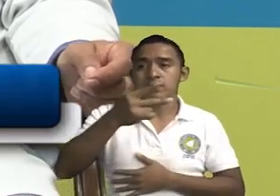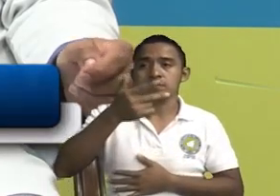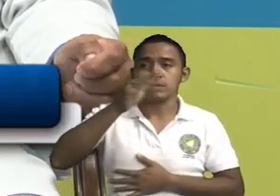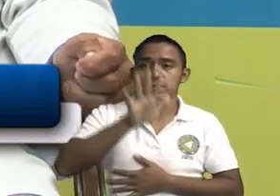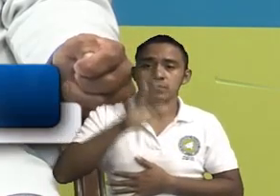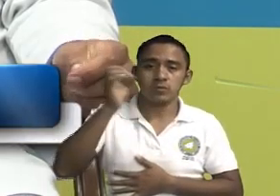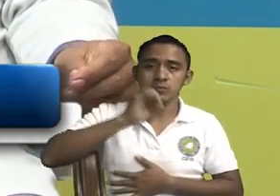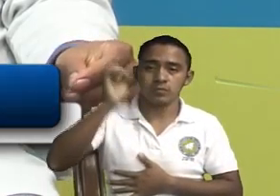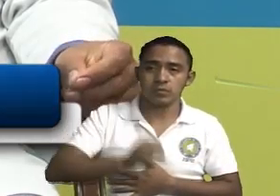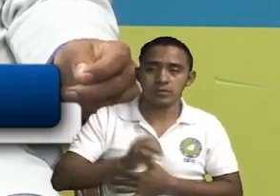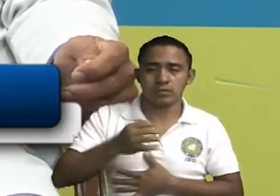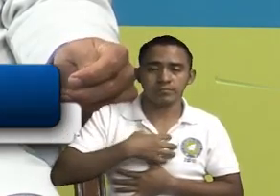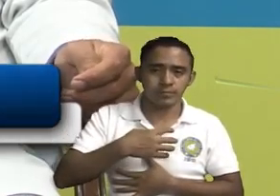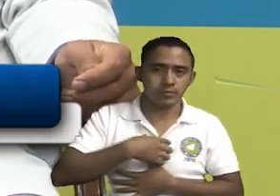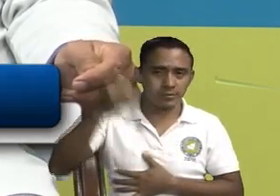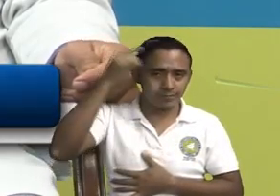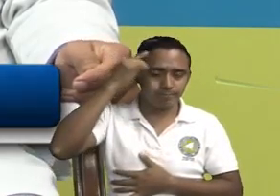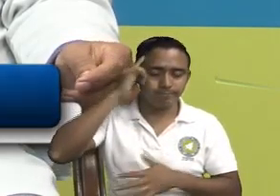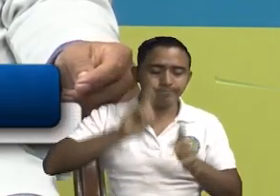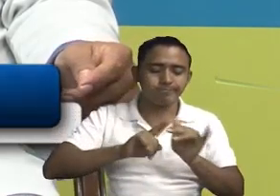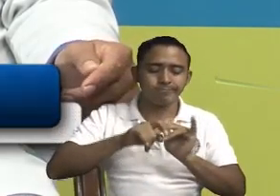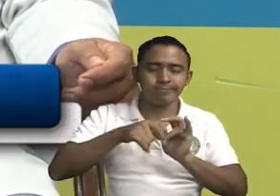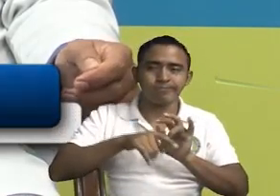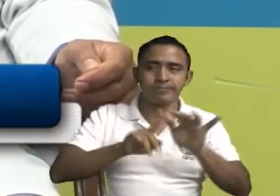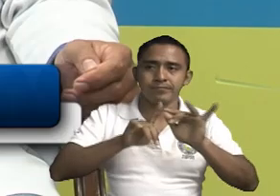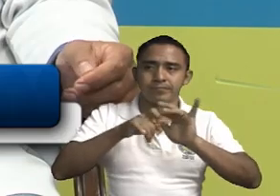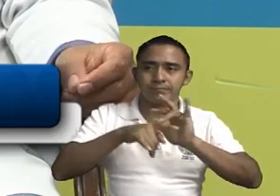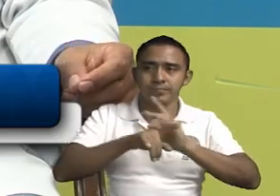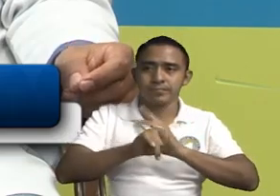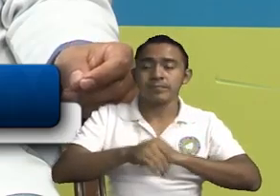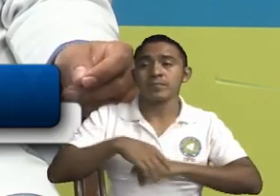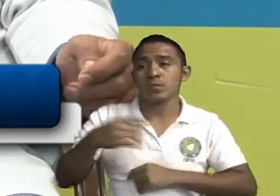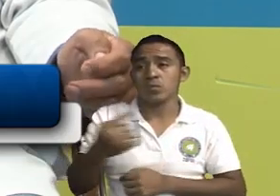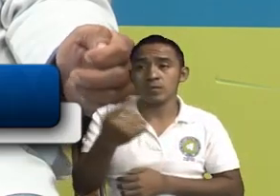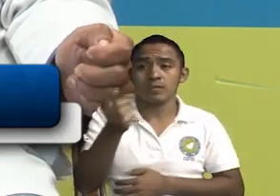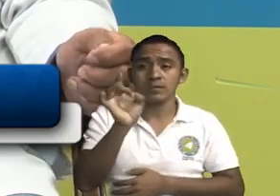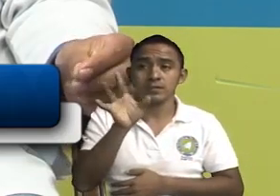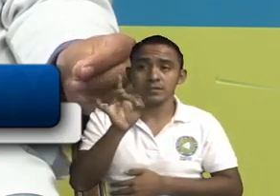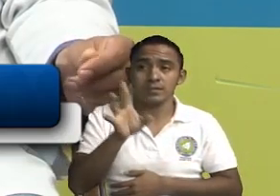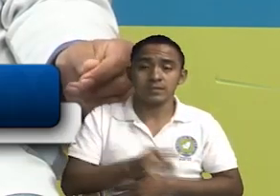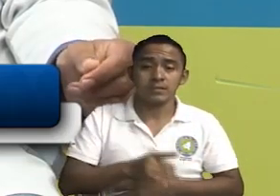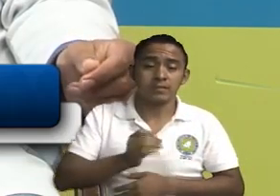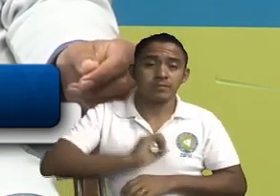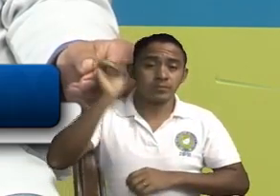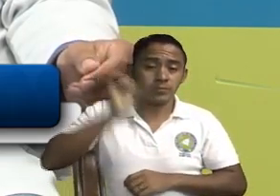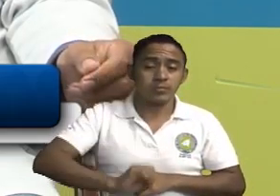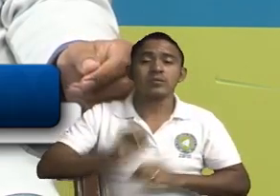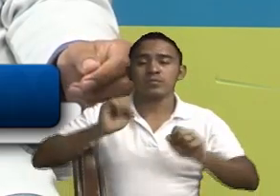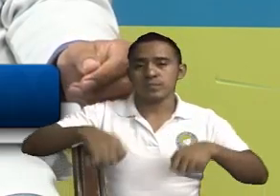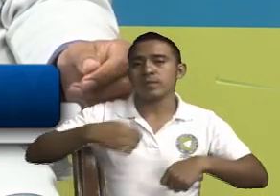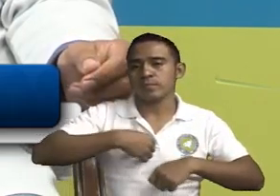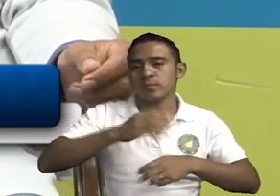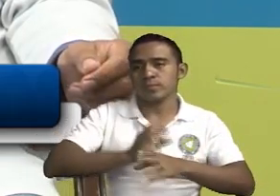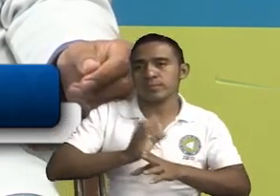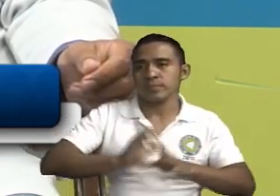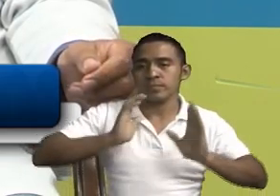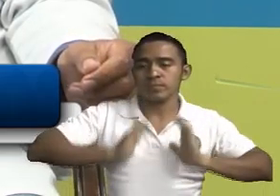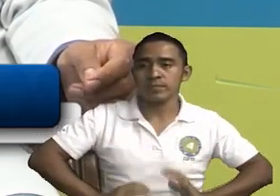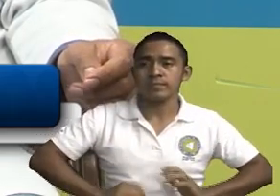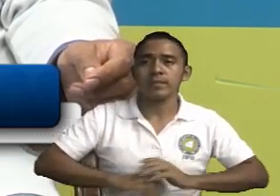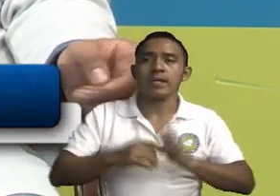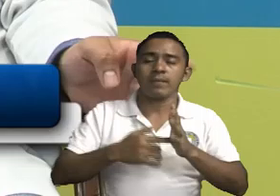psicológico. Ajá. ¿Verdad? Psicológico, y solamente el 15% tiene algo orgánico. Entonces, generalmente, cuando te